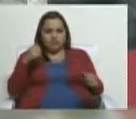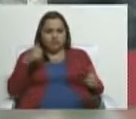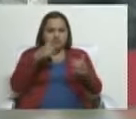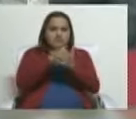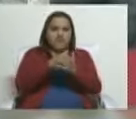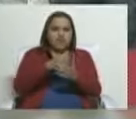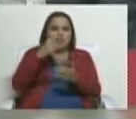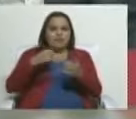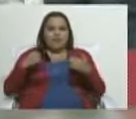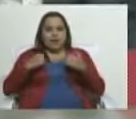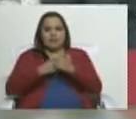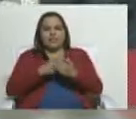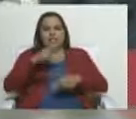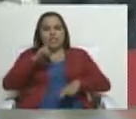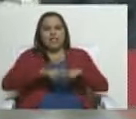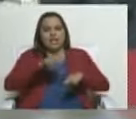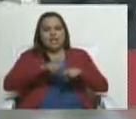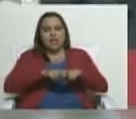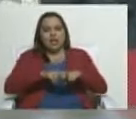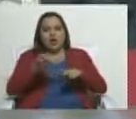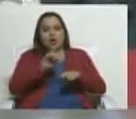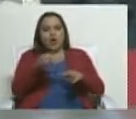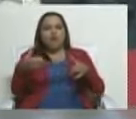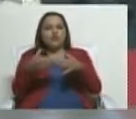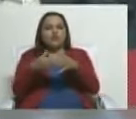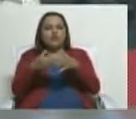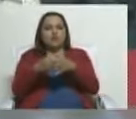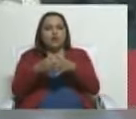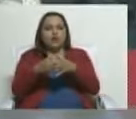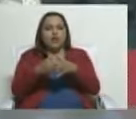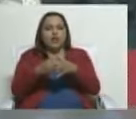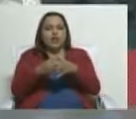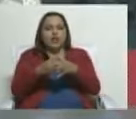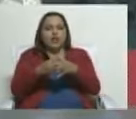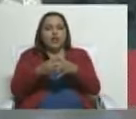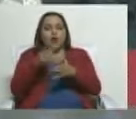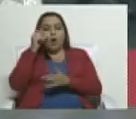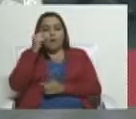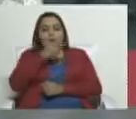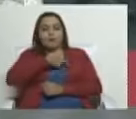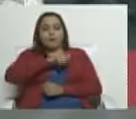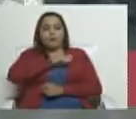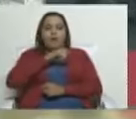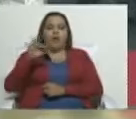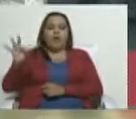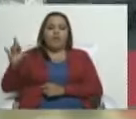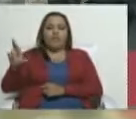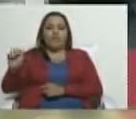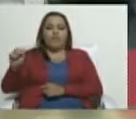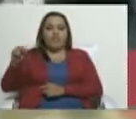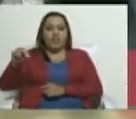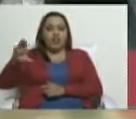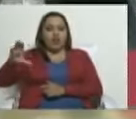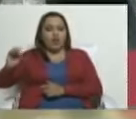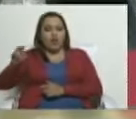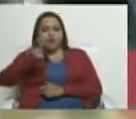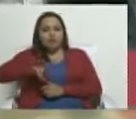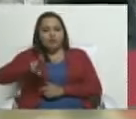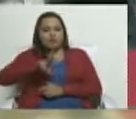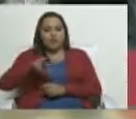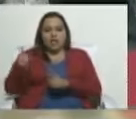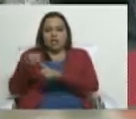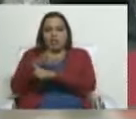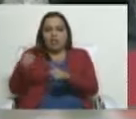de Mussolini, las tropas de Franco en España lo logran efectivamente bajo esa forma. El fascismo además va